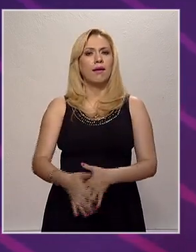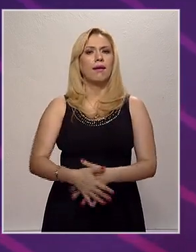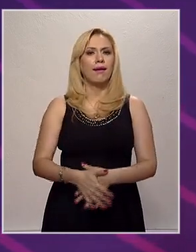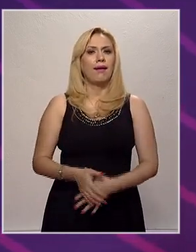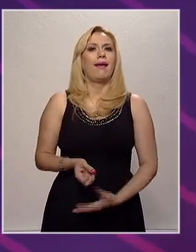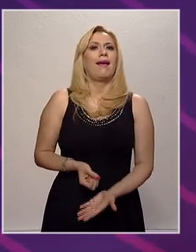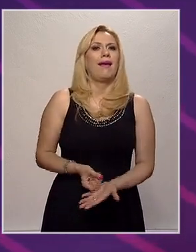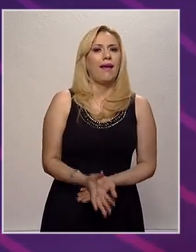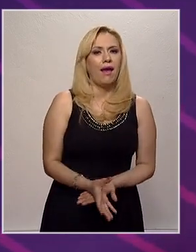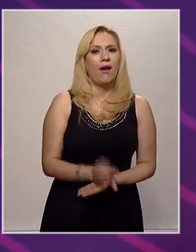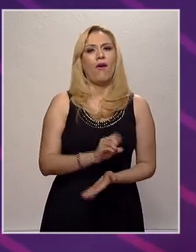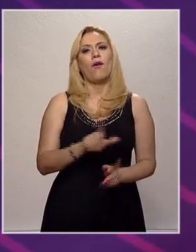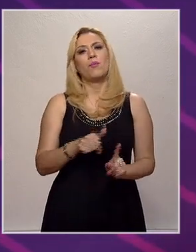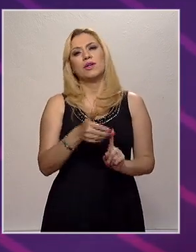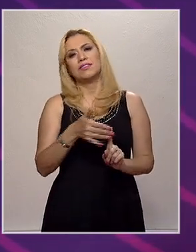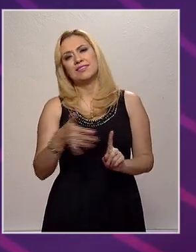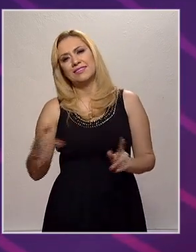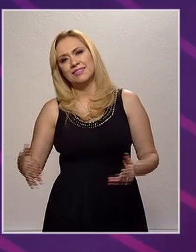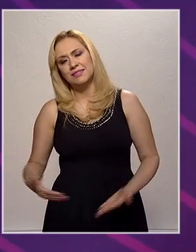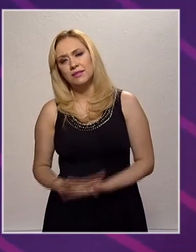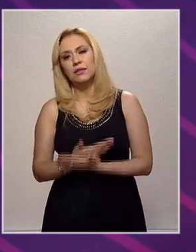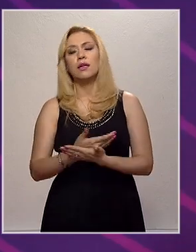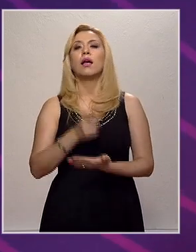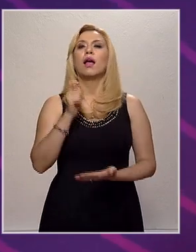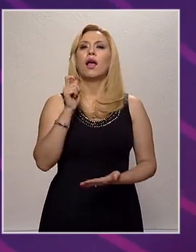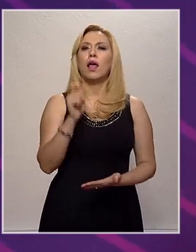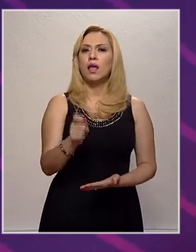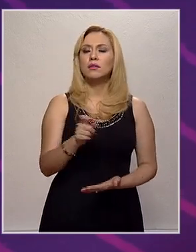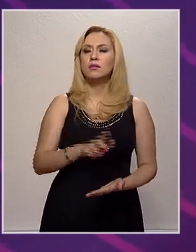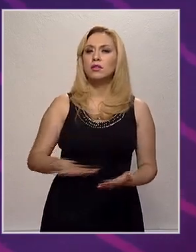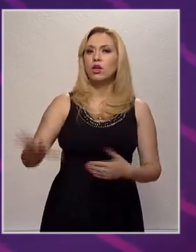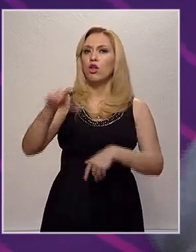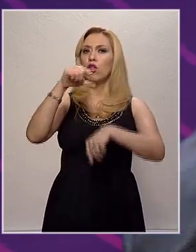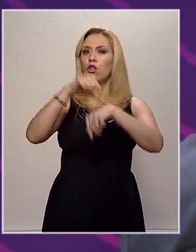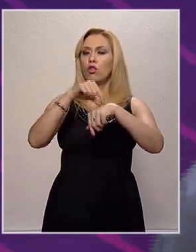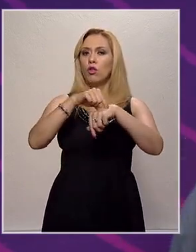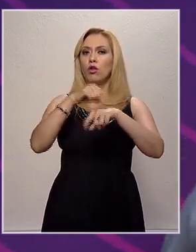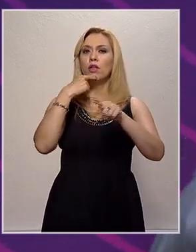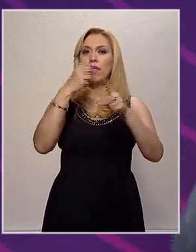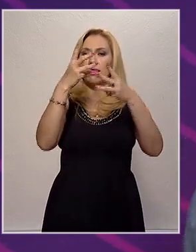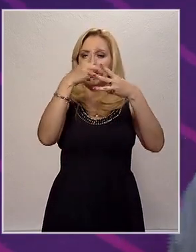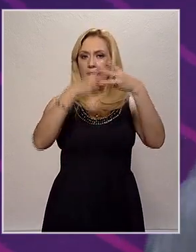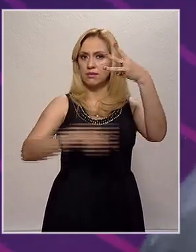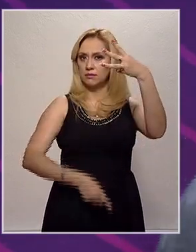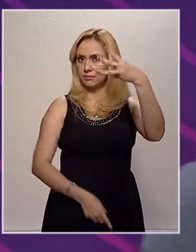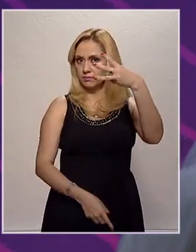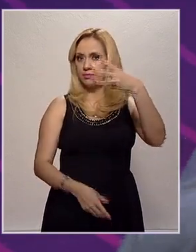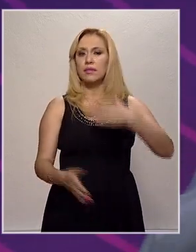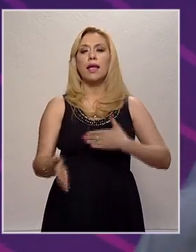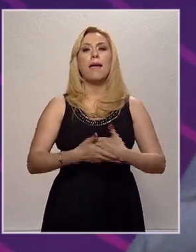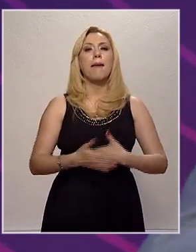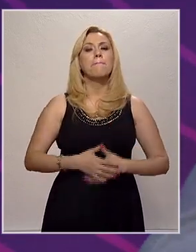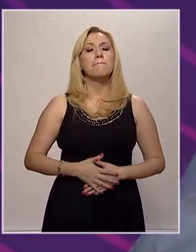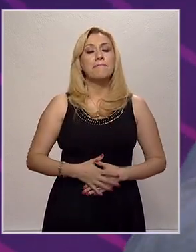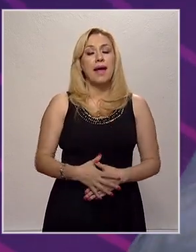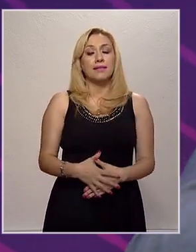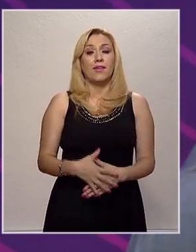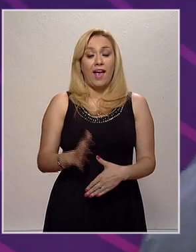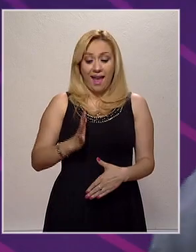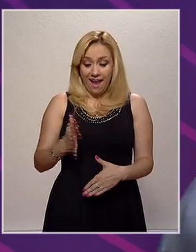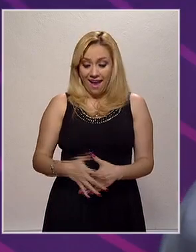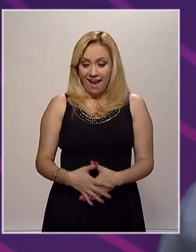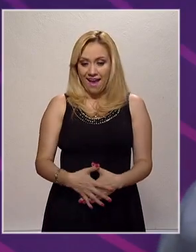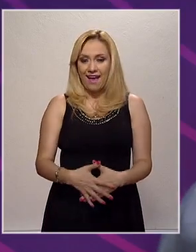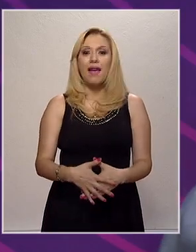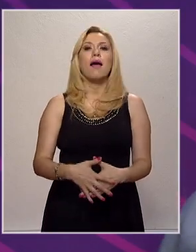hacer una acotación rápida. El concepto de lo obstétrico a nivel médico engloba estos tres momentos: embarazo, parto, puerperio. Entonces,